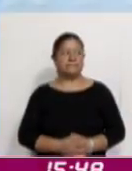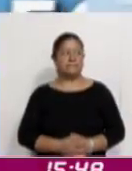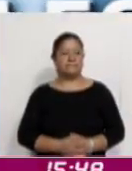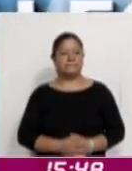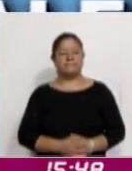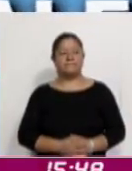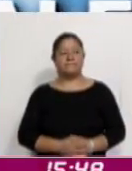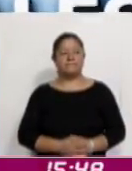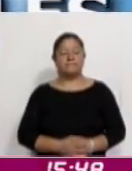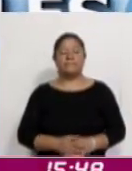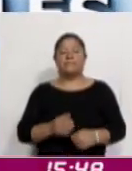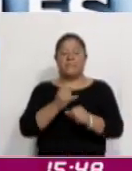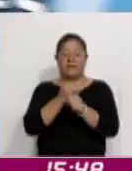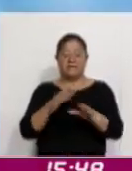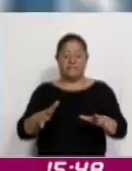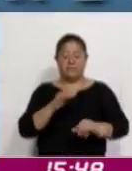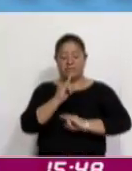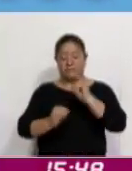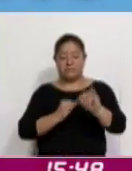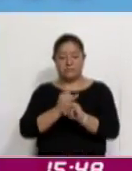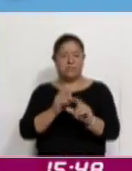Breves internacionales.